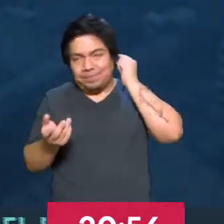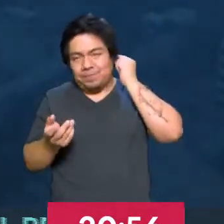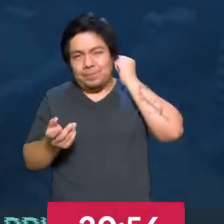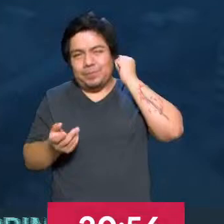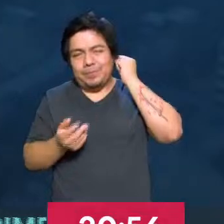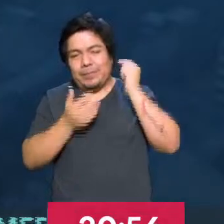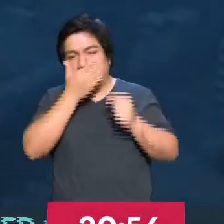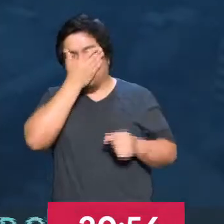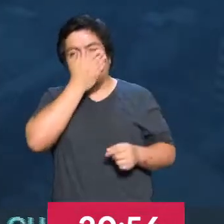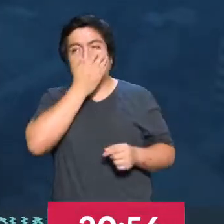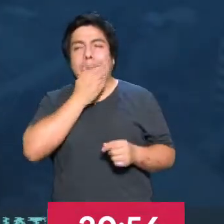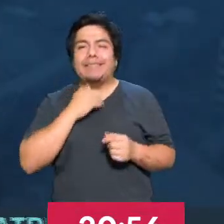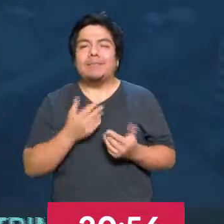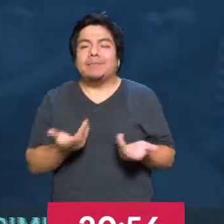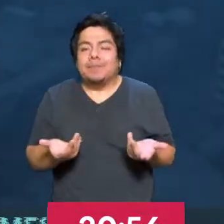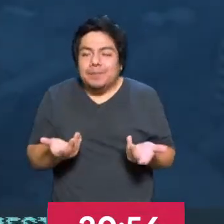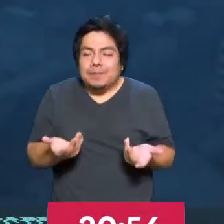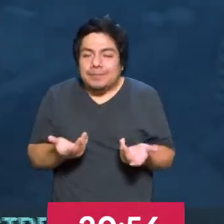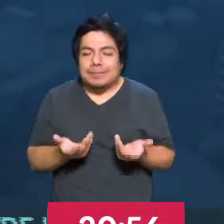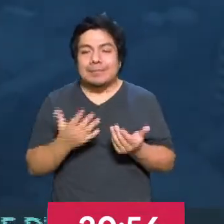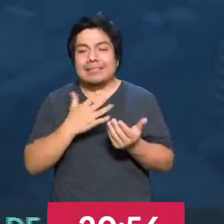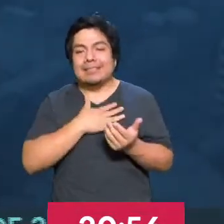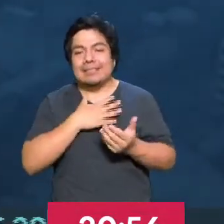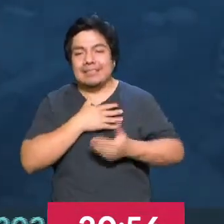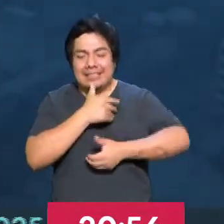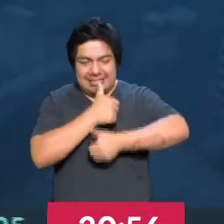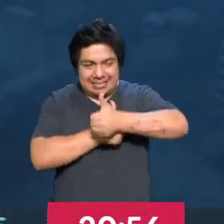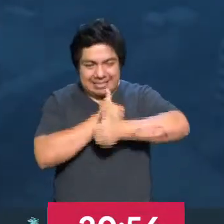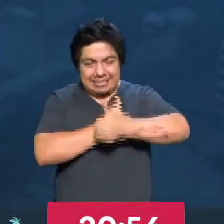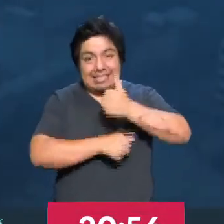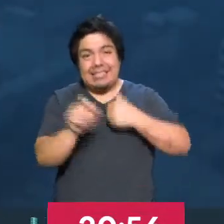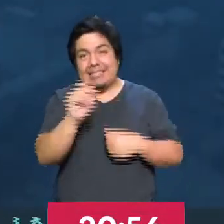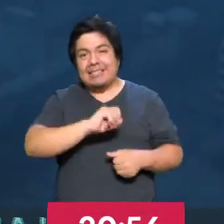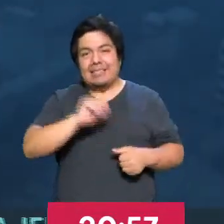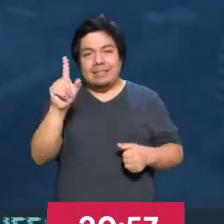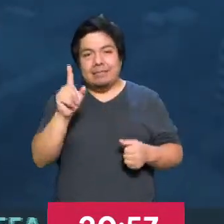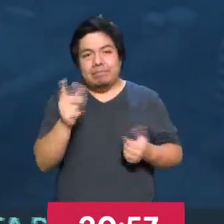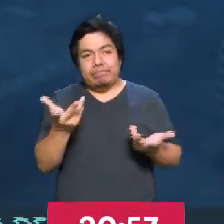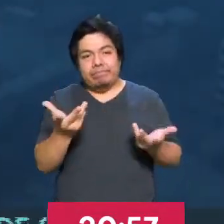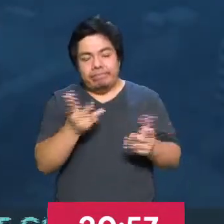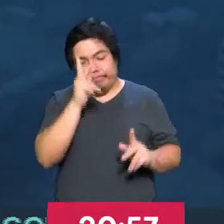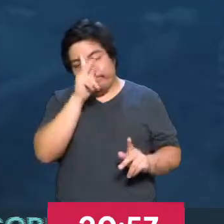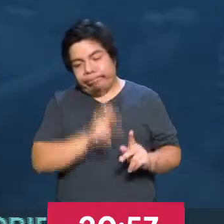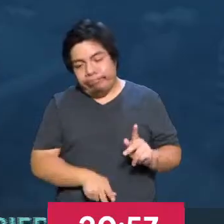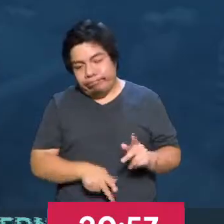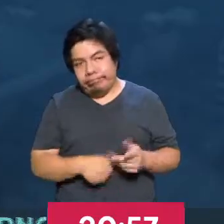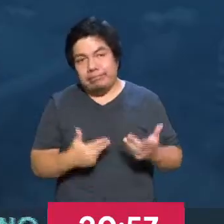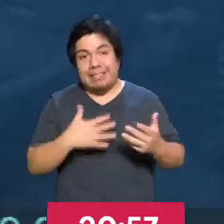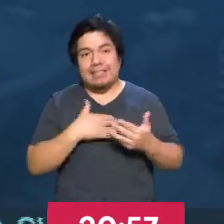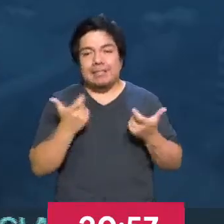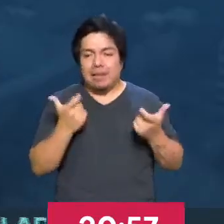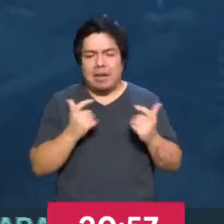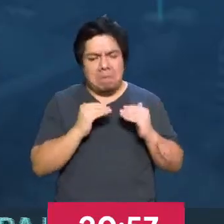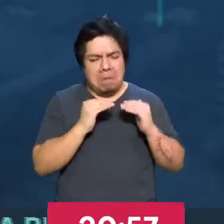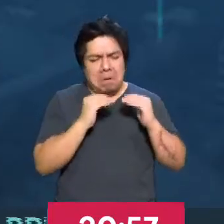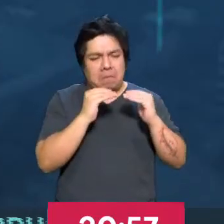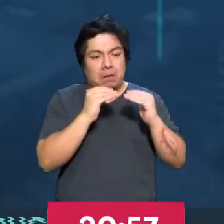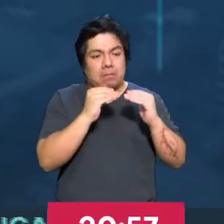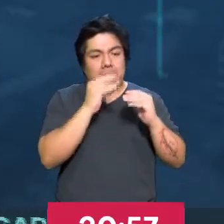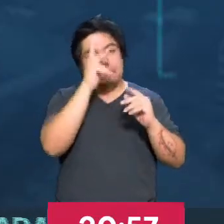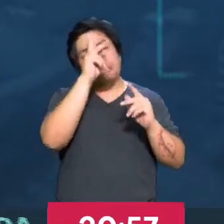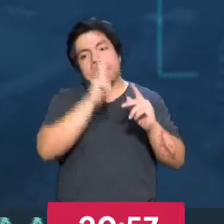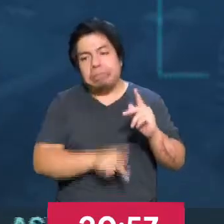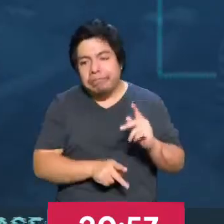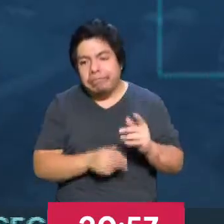cómo me he tenido que... o sea, toda mi carrera profesional se vio mermada. El patrimonio que llevaba construido hasta ese